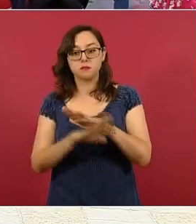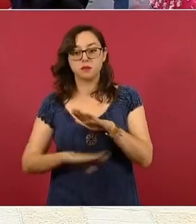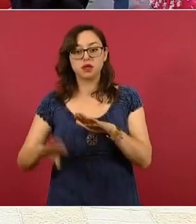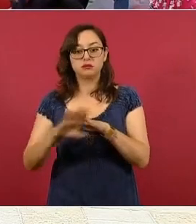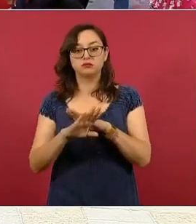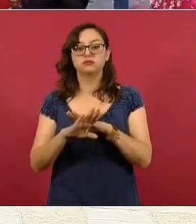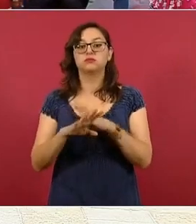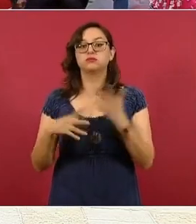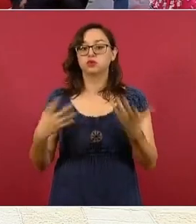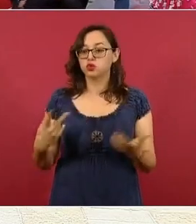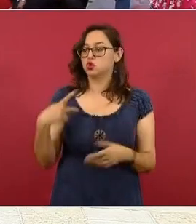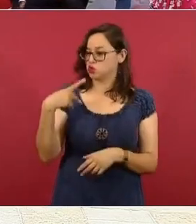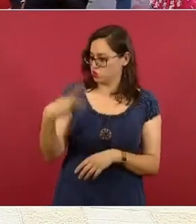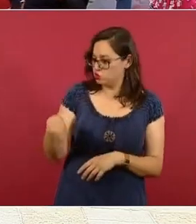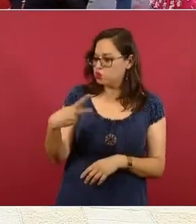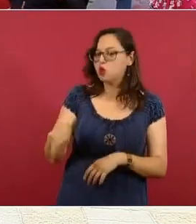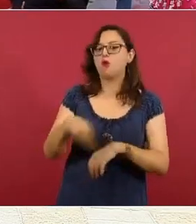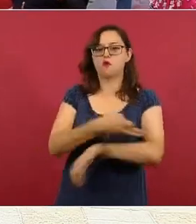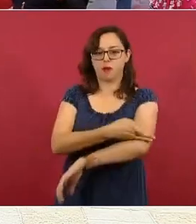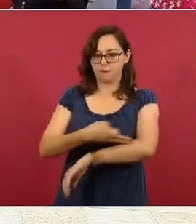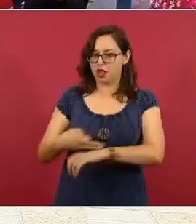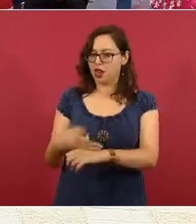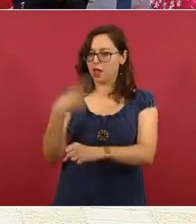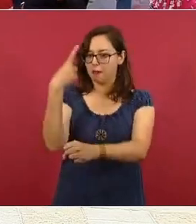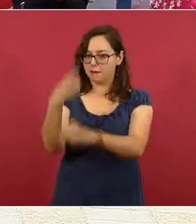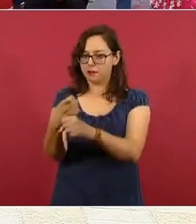preferentemente de esas familias productoras.